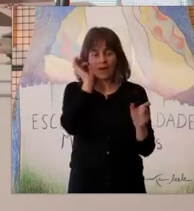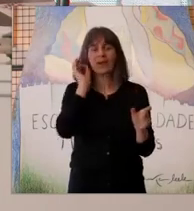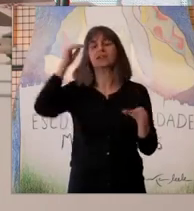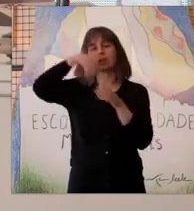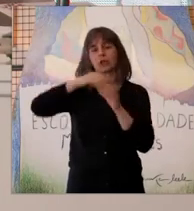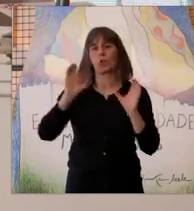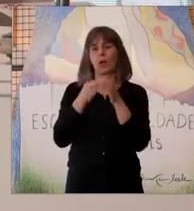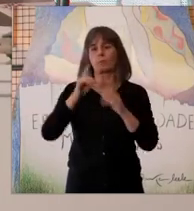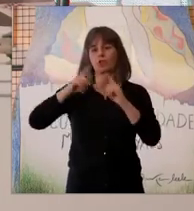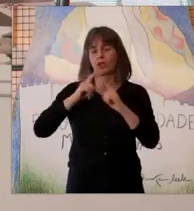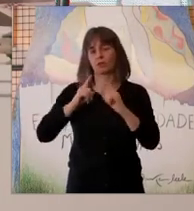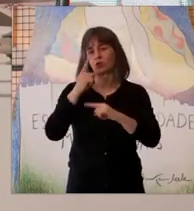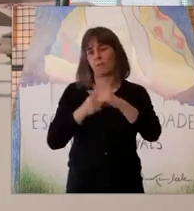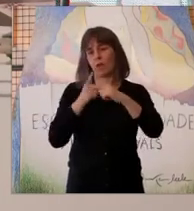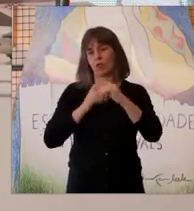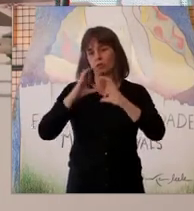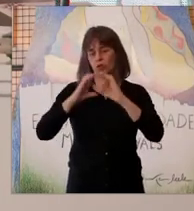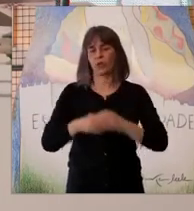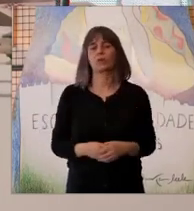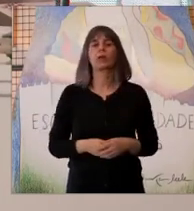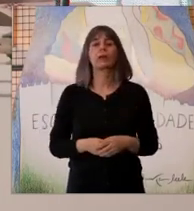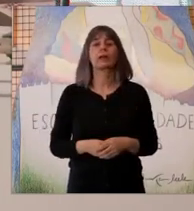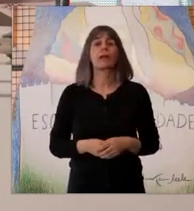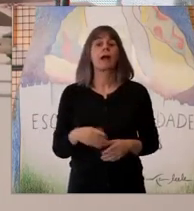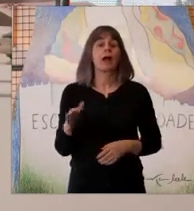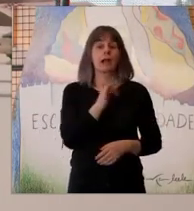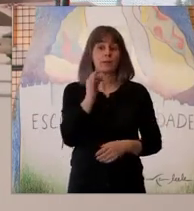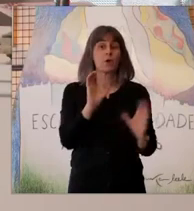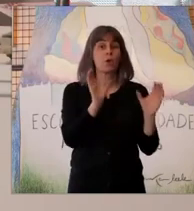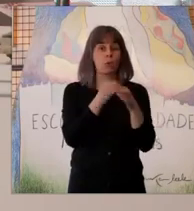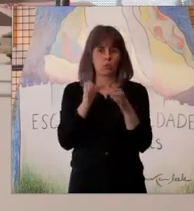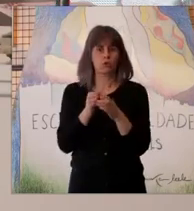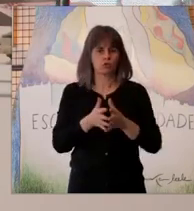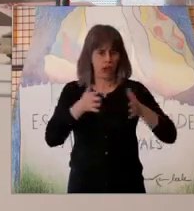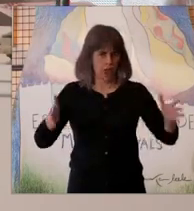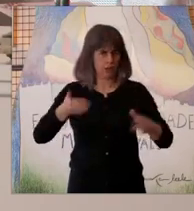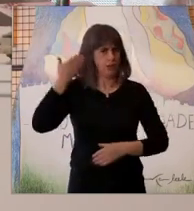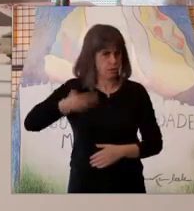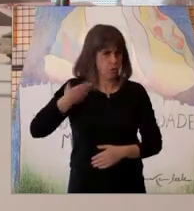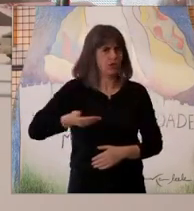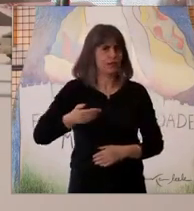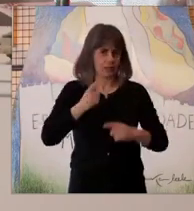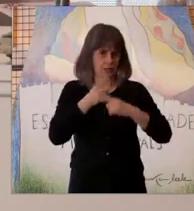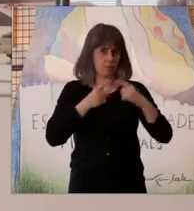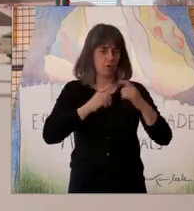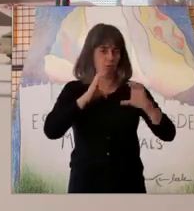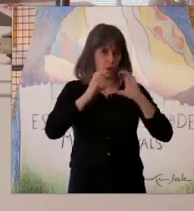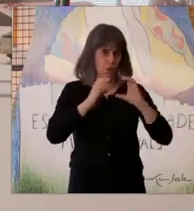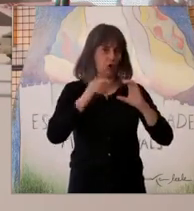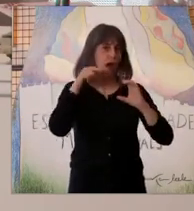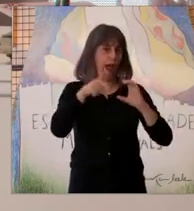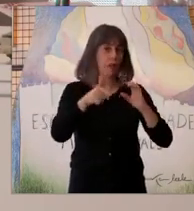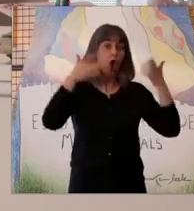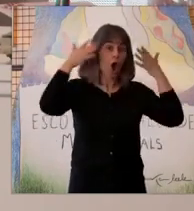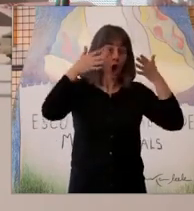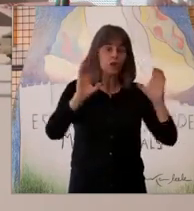de comunicación y he de decir además que en los grandes grupos de comunicación que tenemos en España los consejos de administración